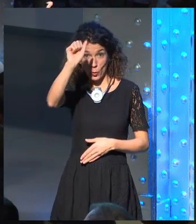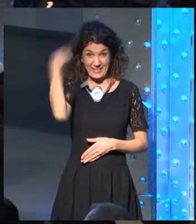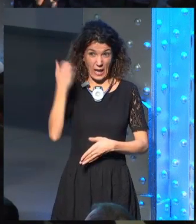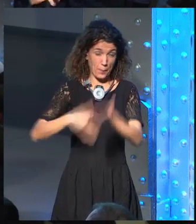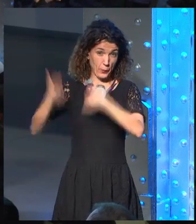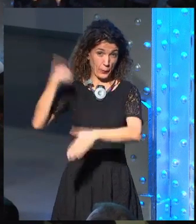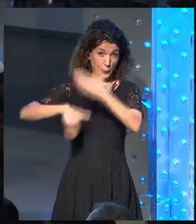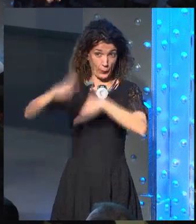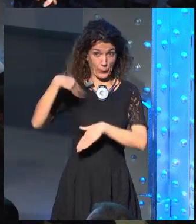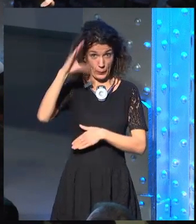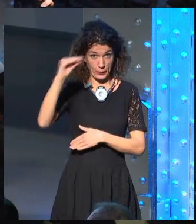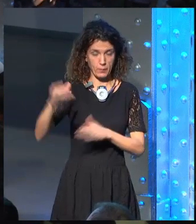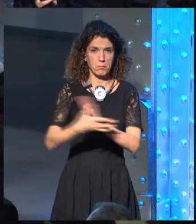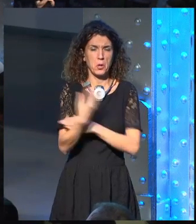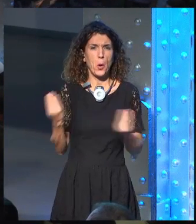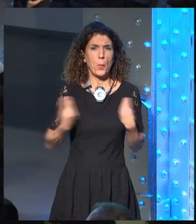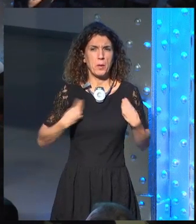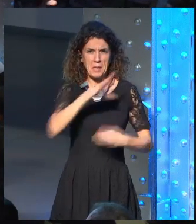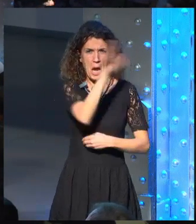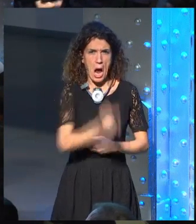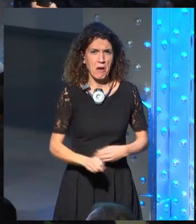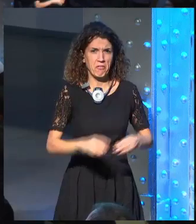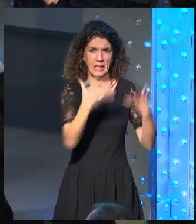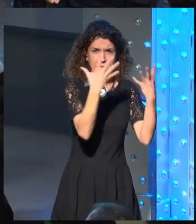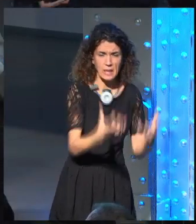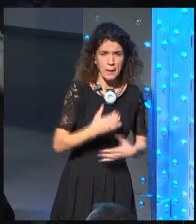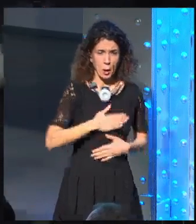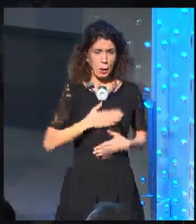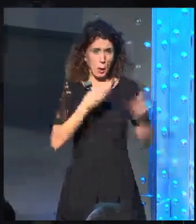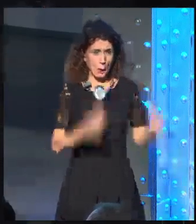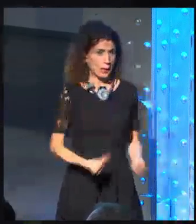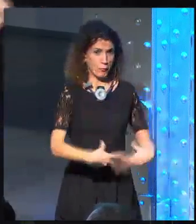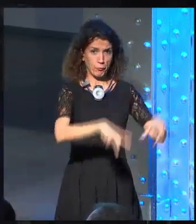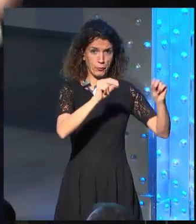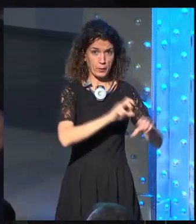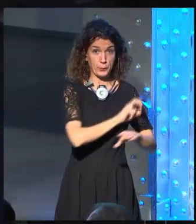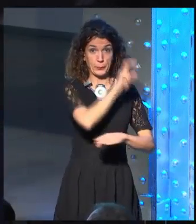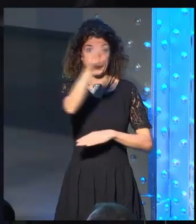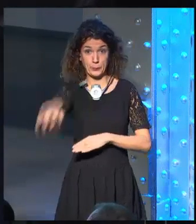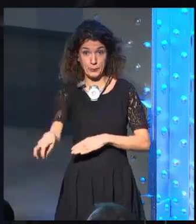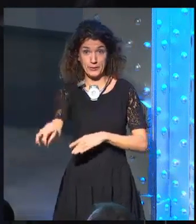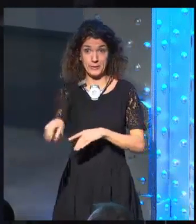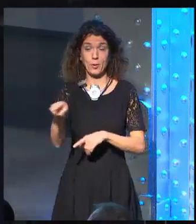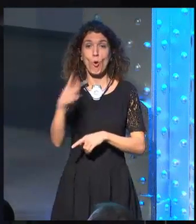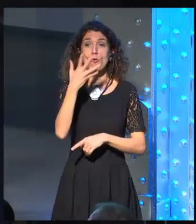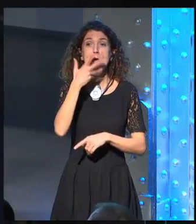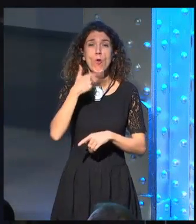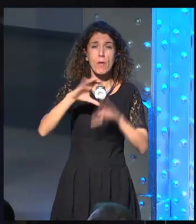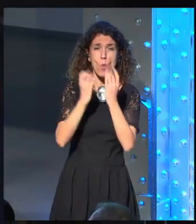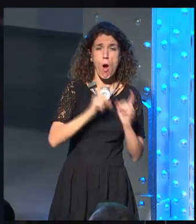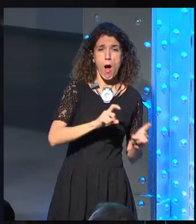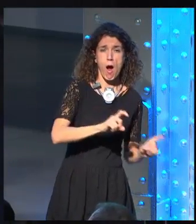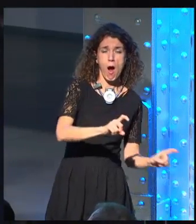sapiens decidió que ya estaba bien eso de vivir en África, en la sabana, en la comodidad, y empezó a pasear y a conocer nuevos